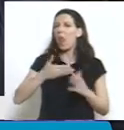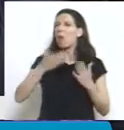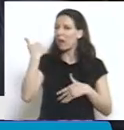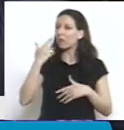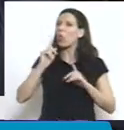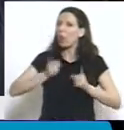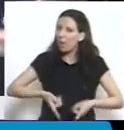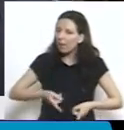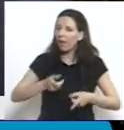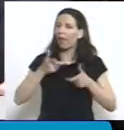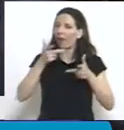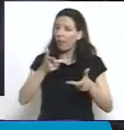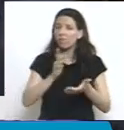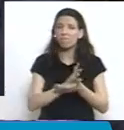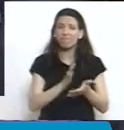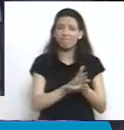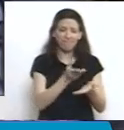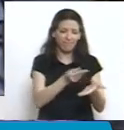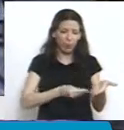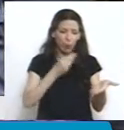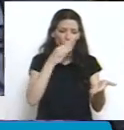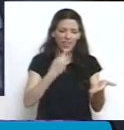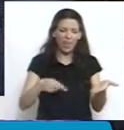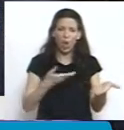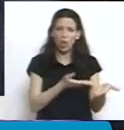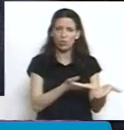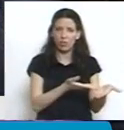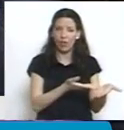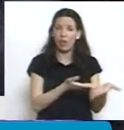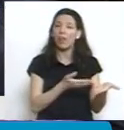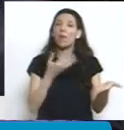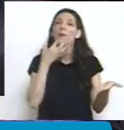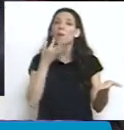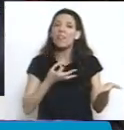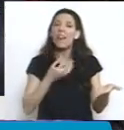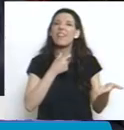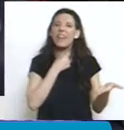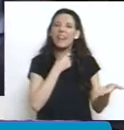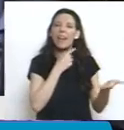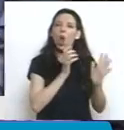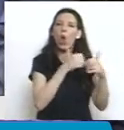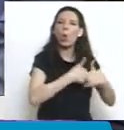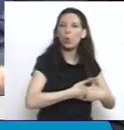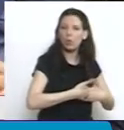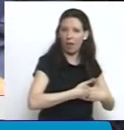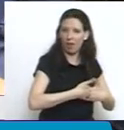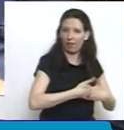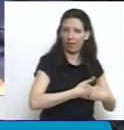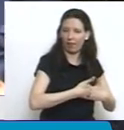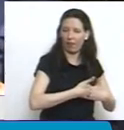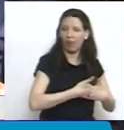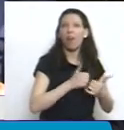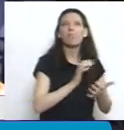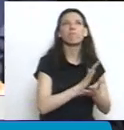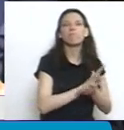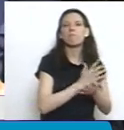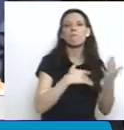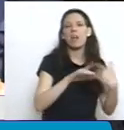un dibujo, pero mucho más que eso, intenta ocultar un ajuste contra el pueblo